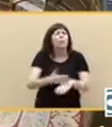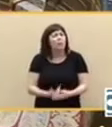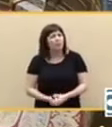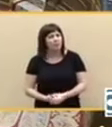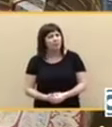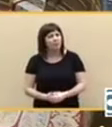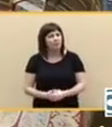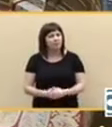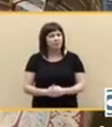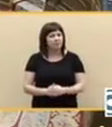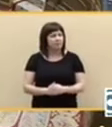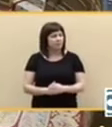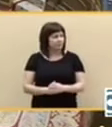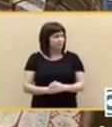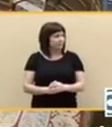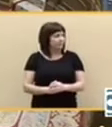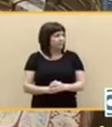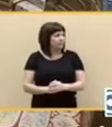Señorías,